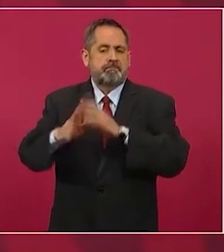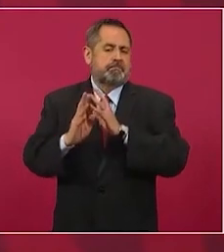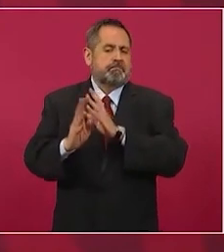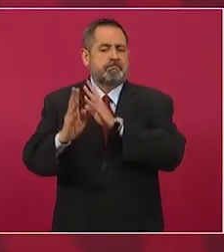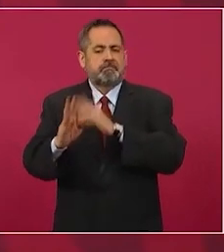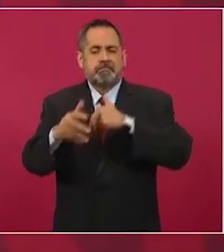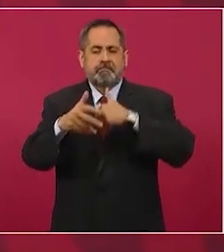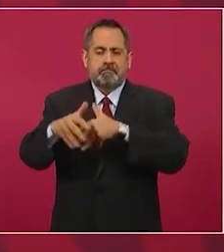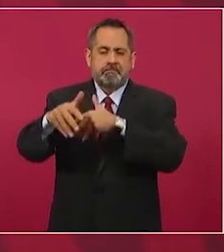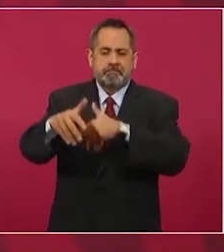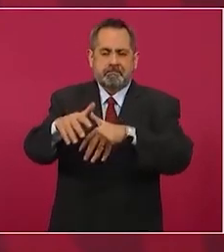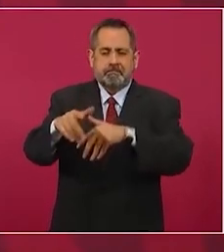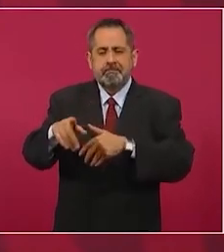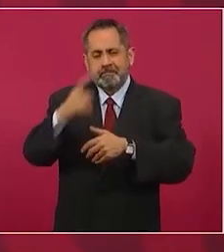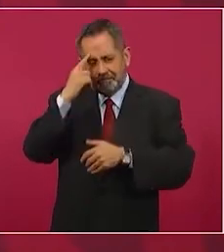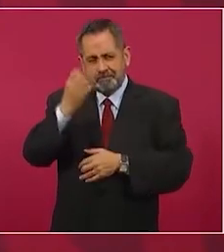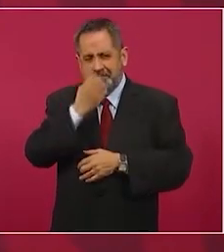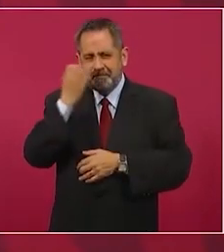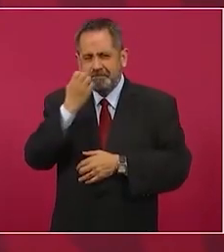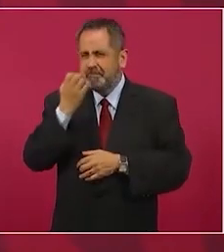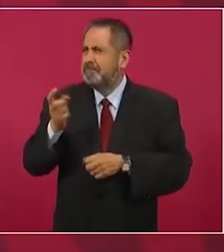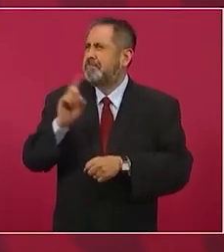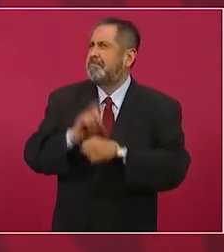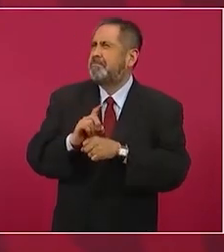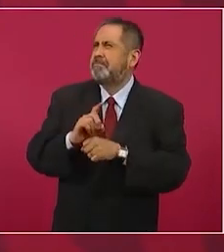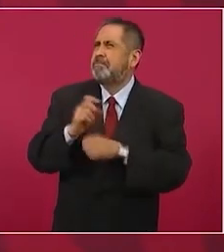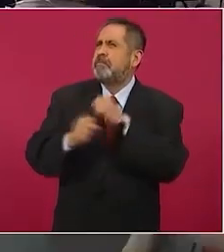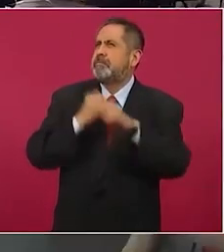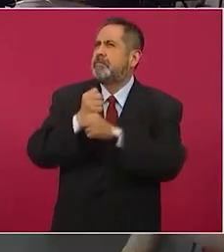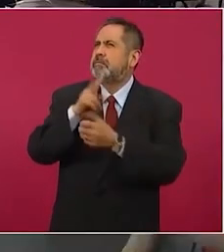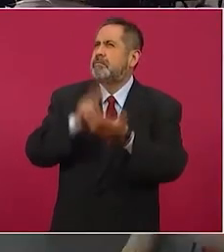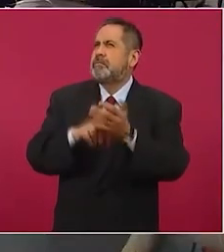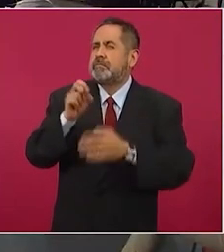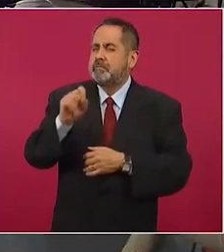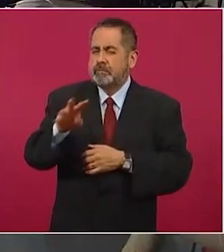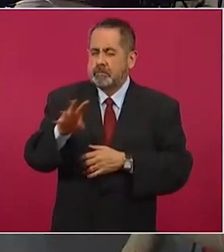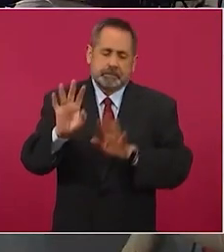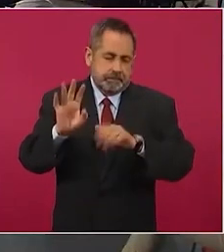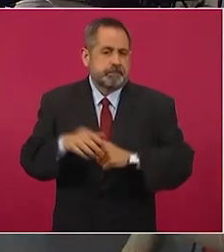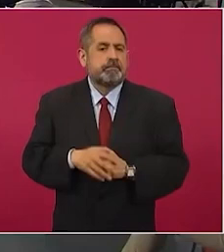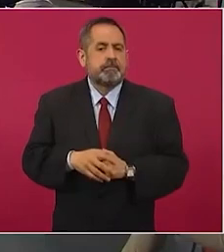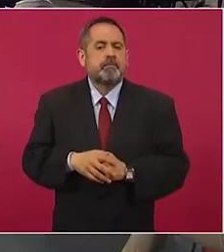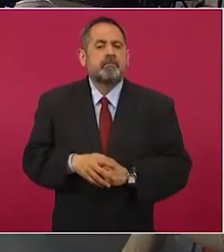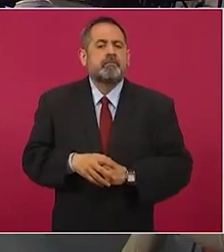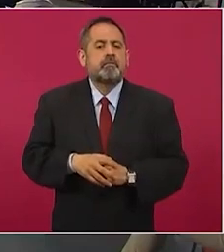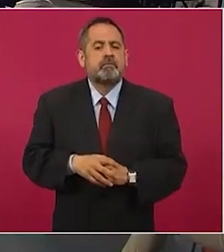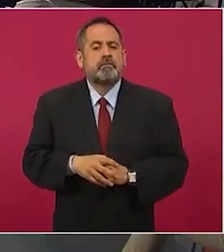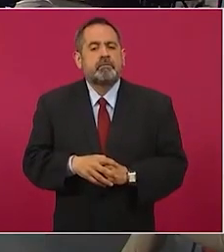de escolar, fue el 19, y